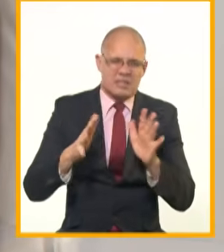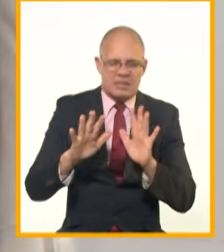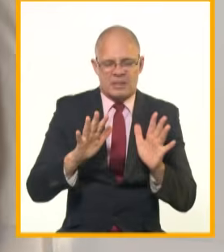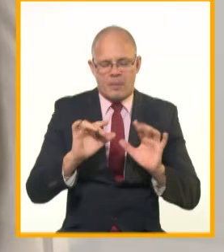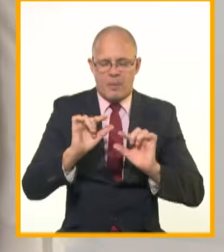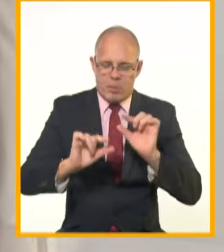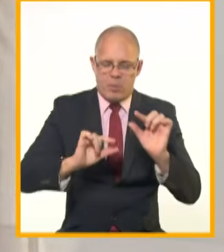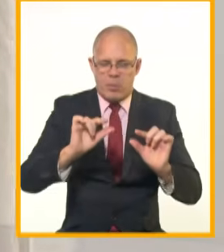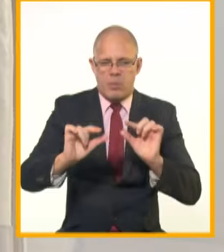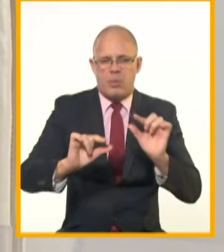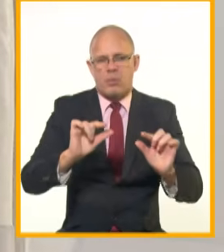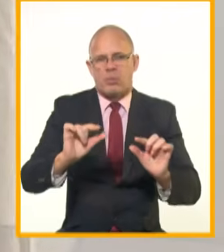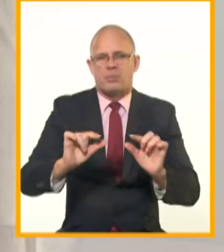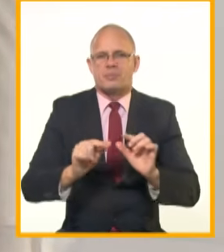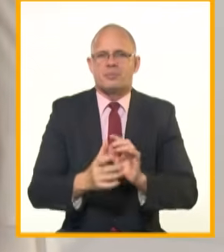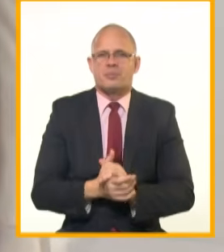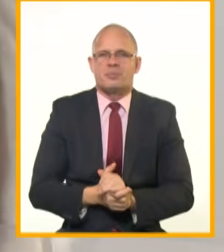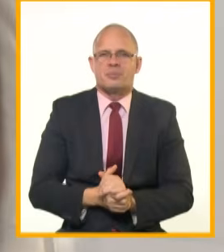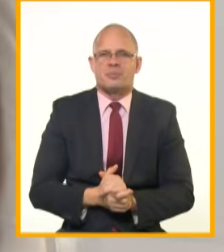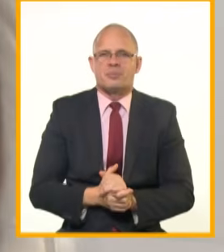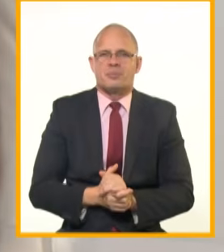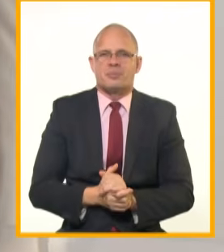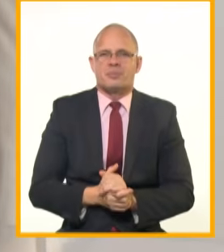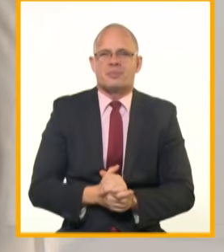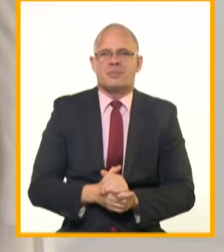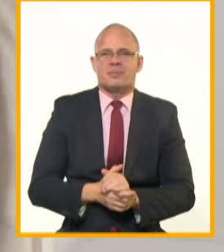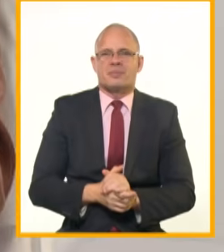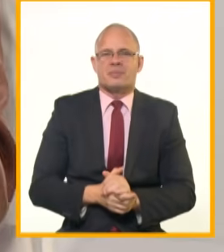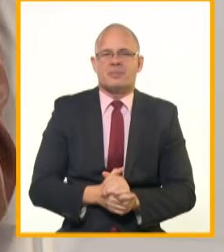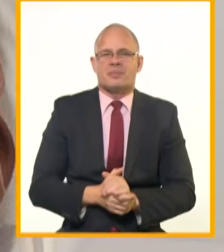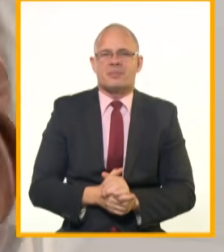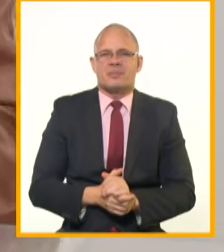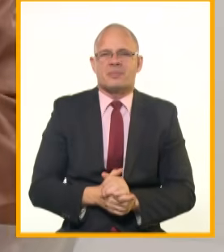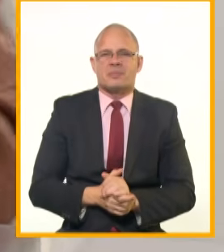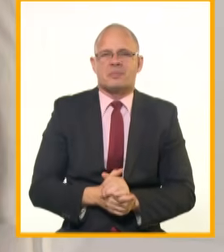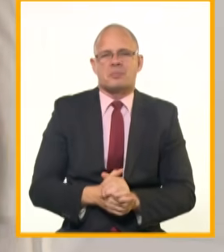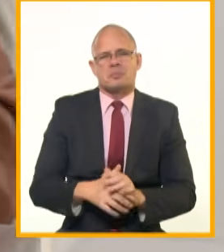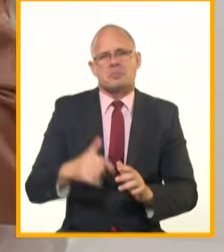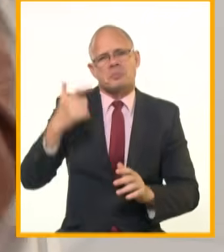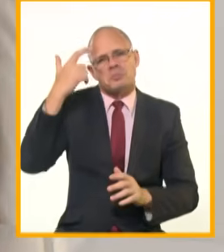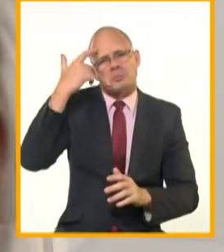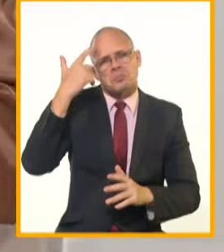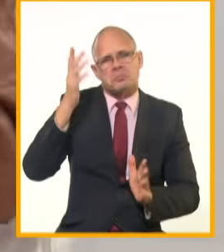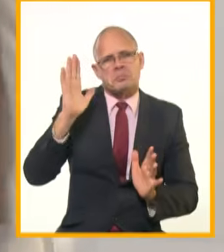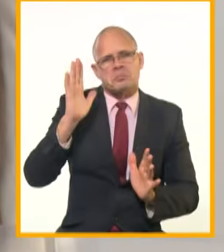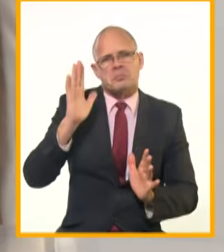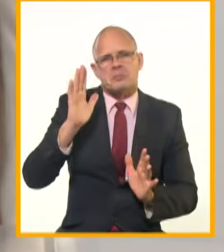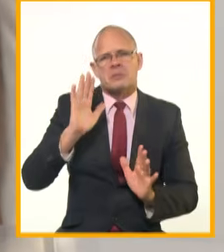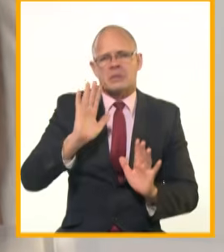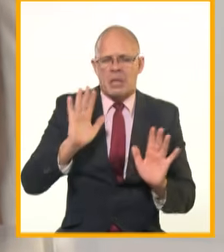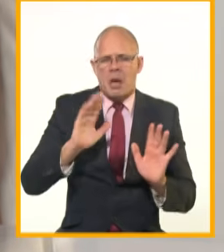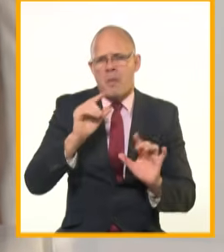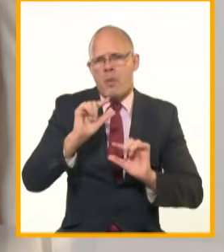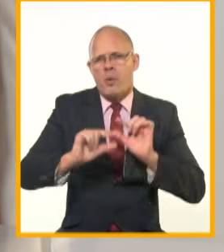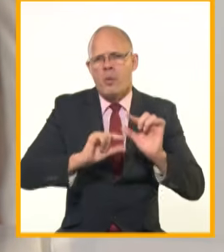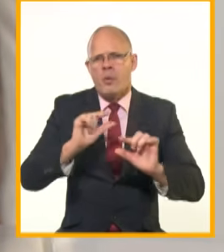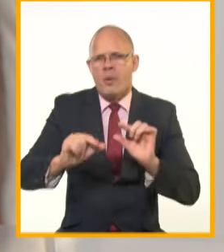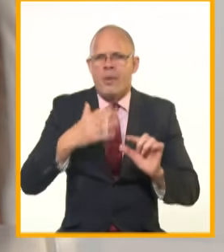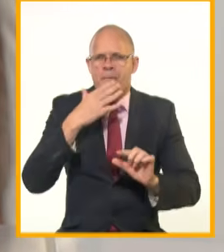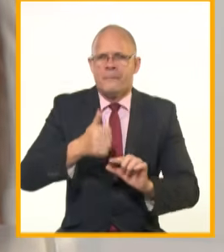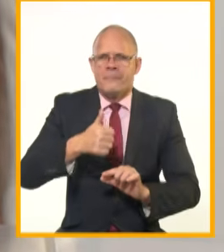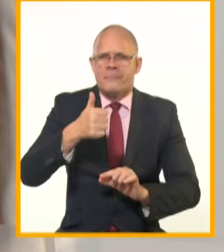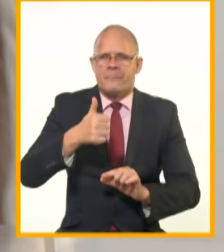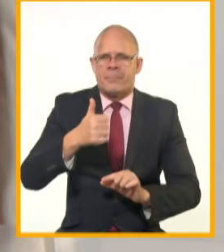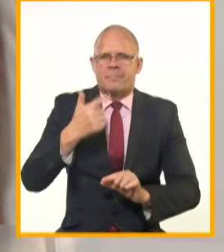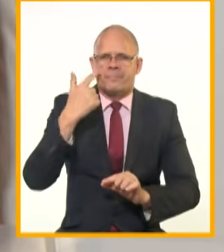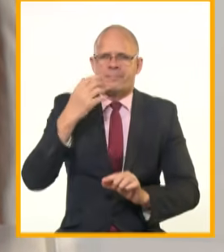tenemos muchos pacientes montados en ambulancia. Pero yo creo que ya se ha ido consolidando una